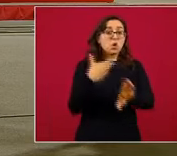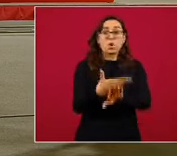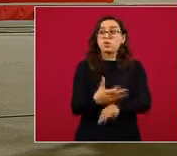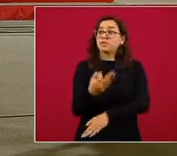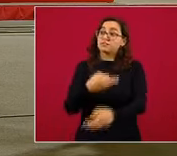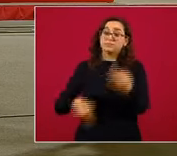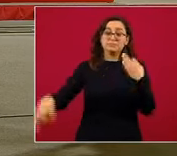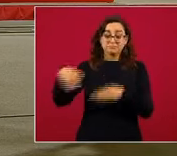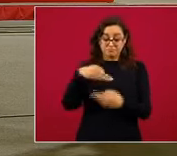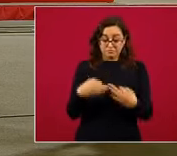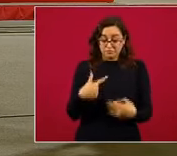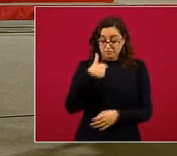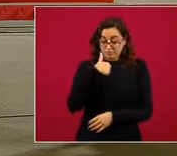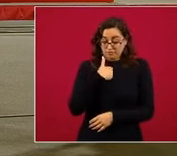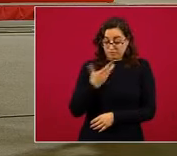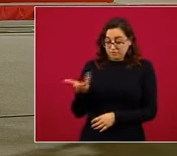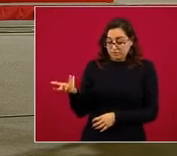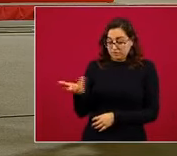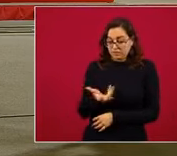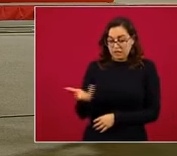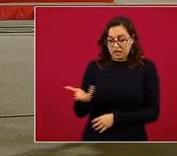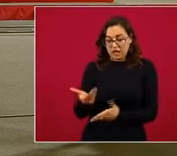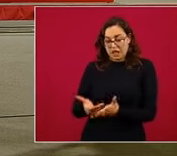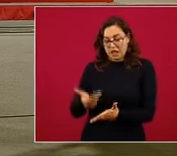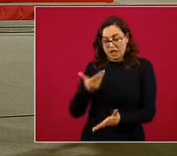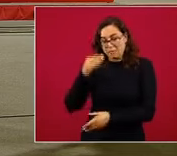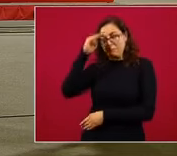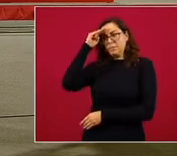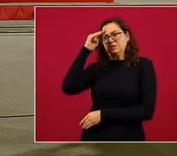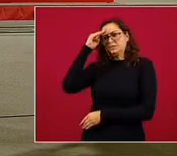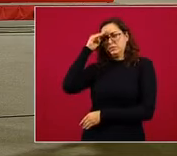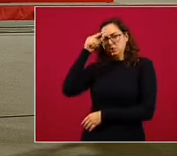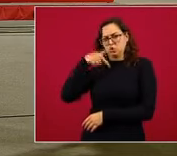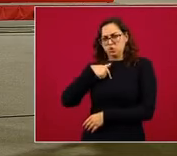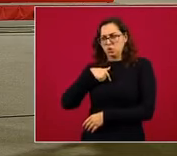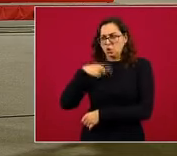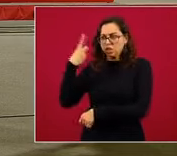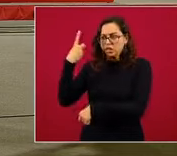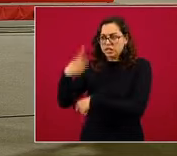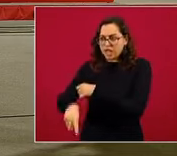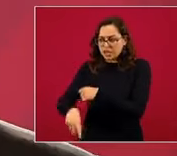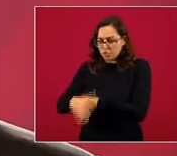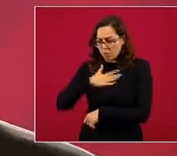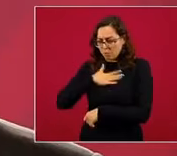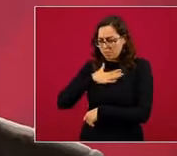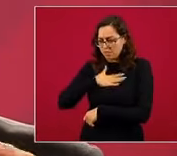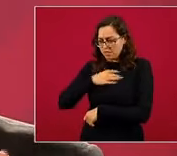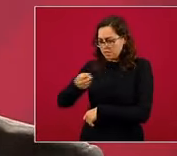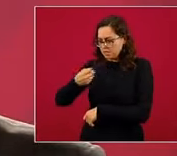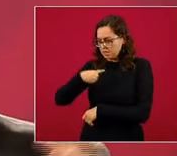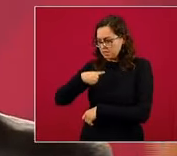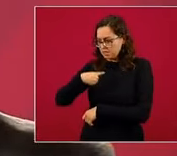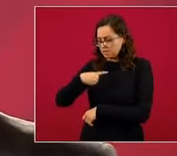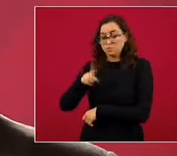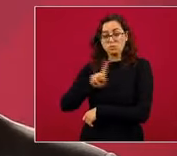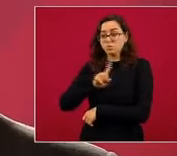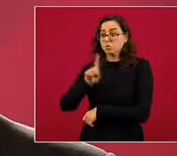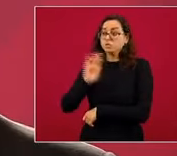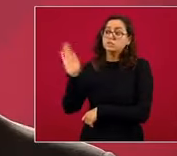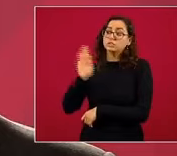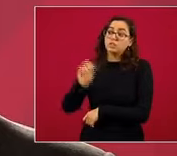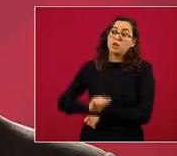casi todo lo que hacemos tenemos que tener conciencia de que no va a afectar solamente nuestras vidas, va a afectar la vida de